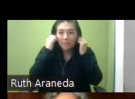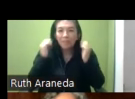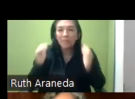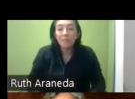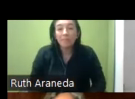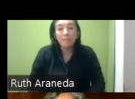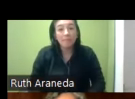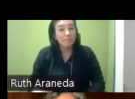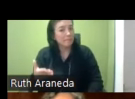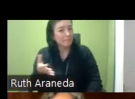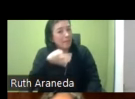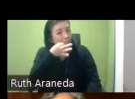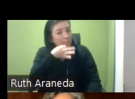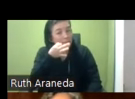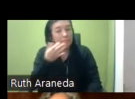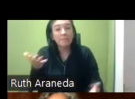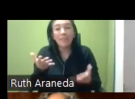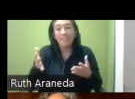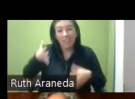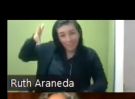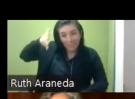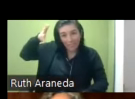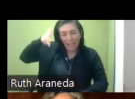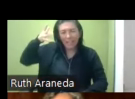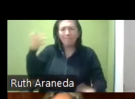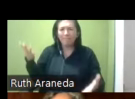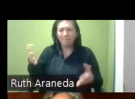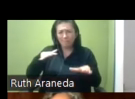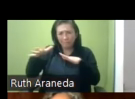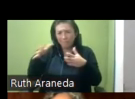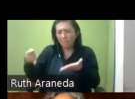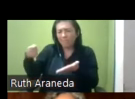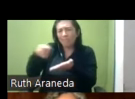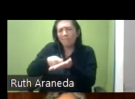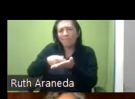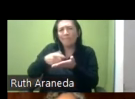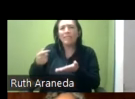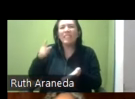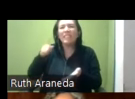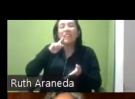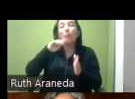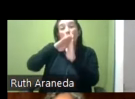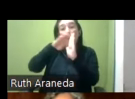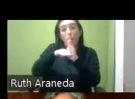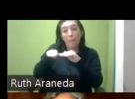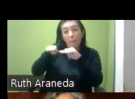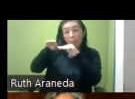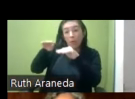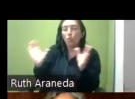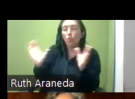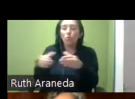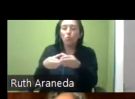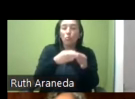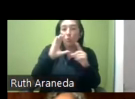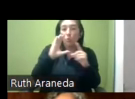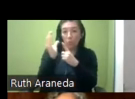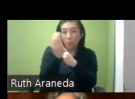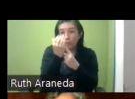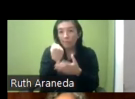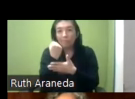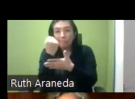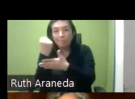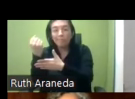Contarles que la charla es una actividad financiada por el Programa de Apoyo a Organizaciones Culturales Colaboradoras del